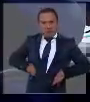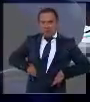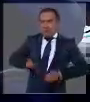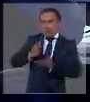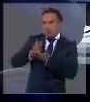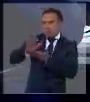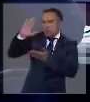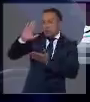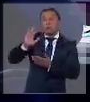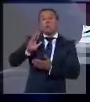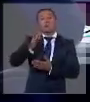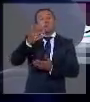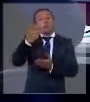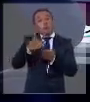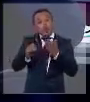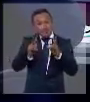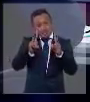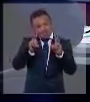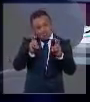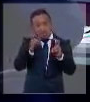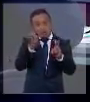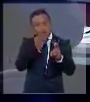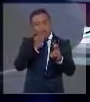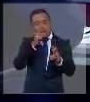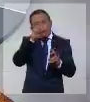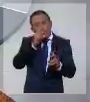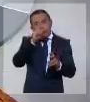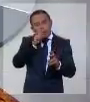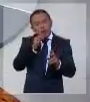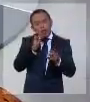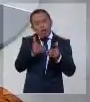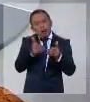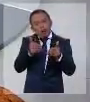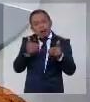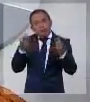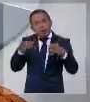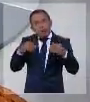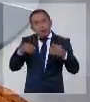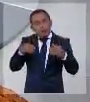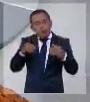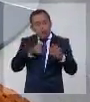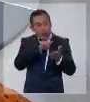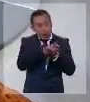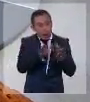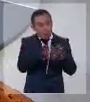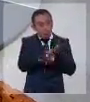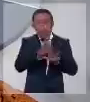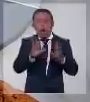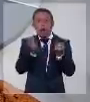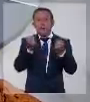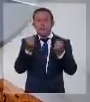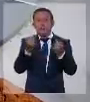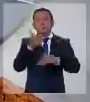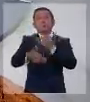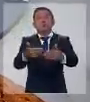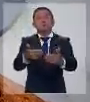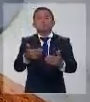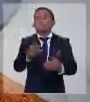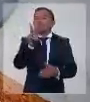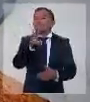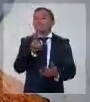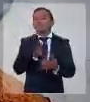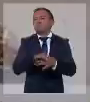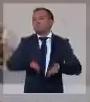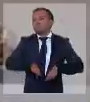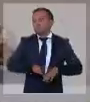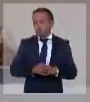del atraso educativo. Gracias, candidato. Carlos Puch. Réplica, candidato Anaya. Yo